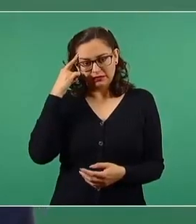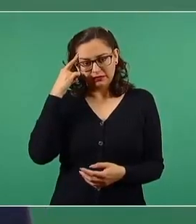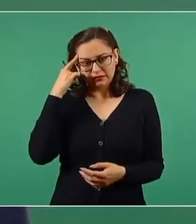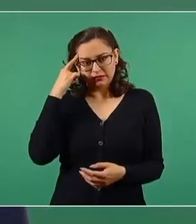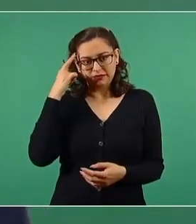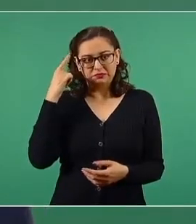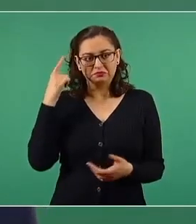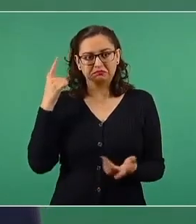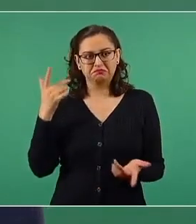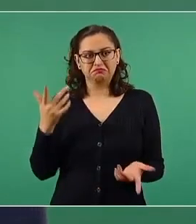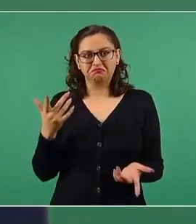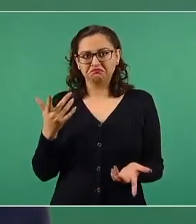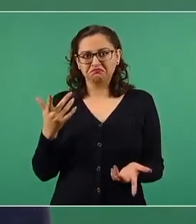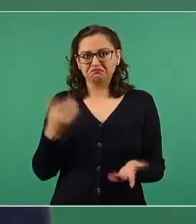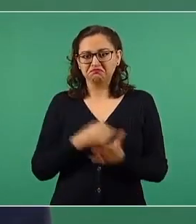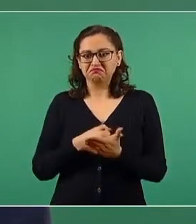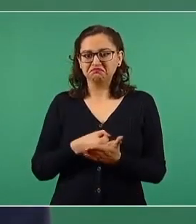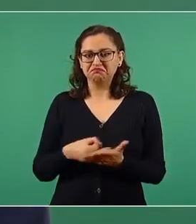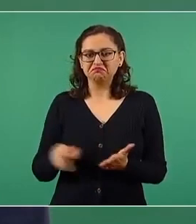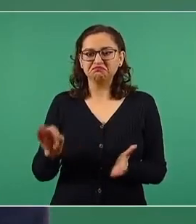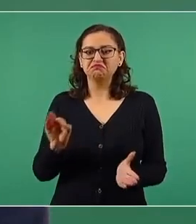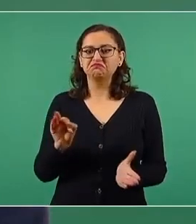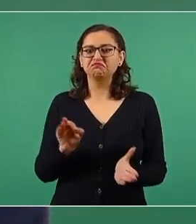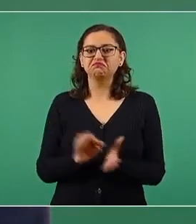con heroísmo.